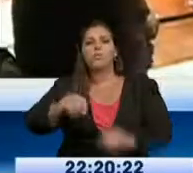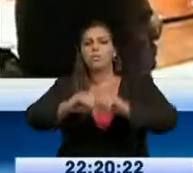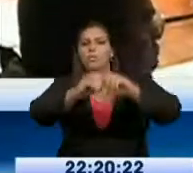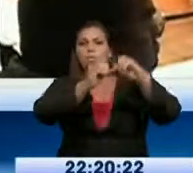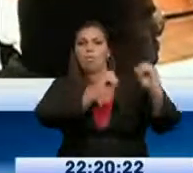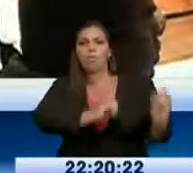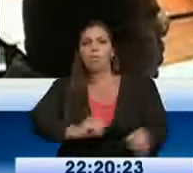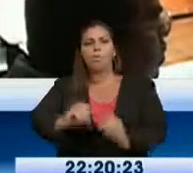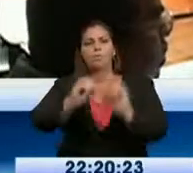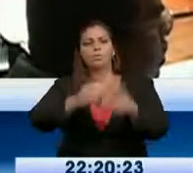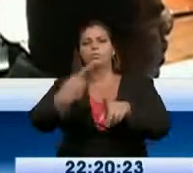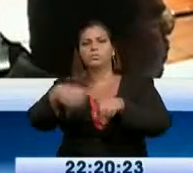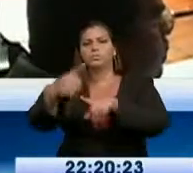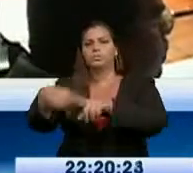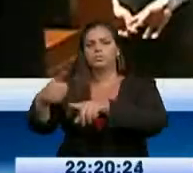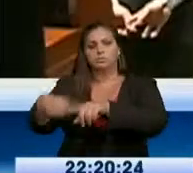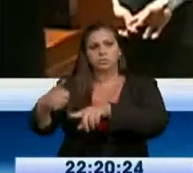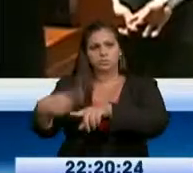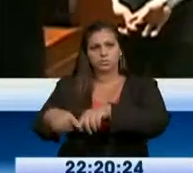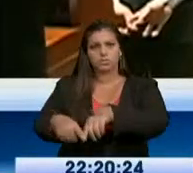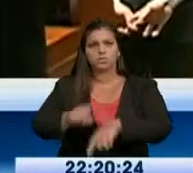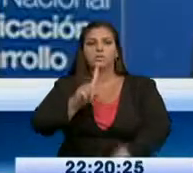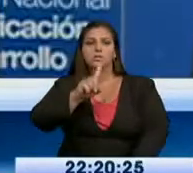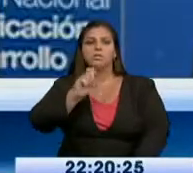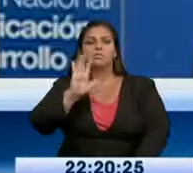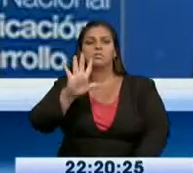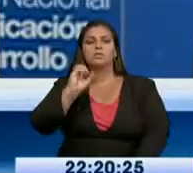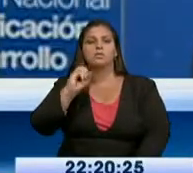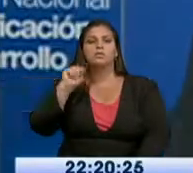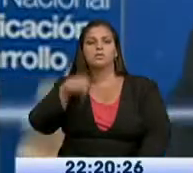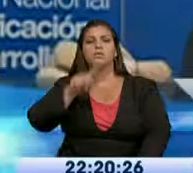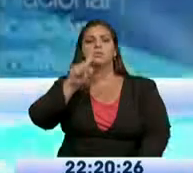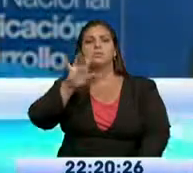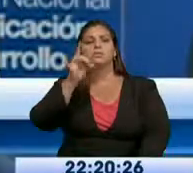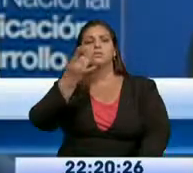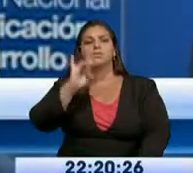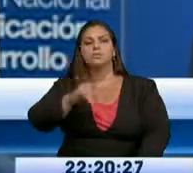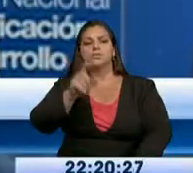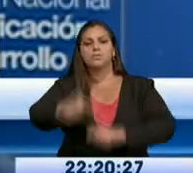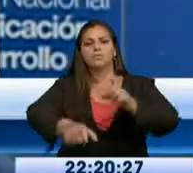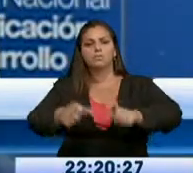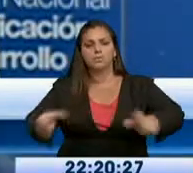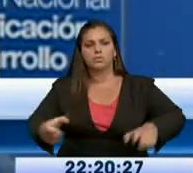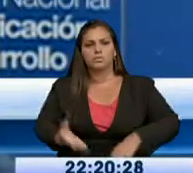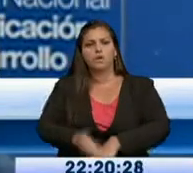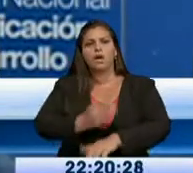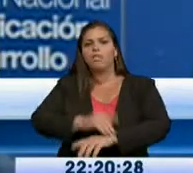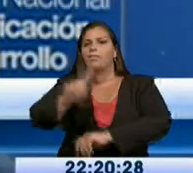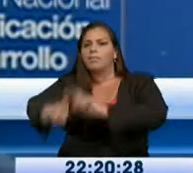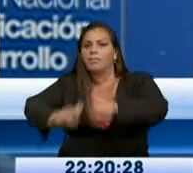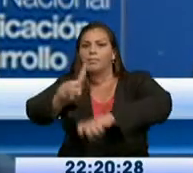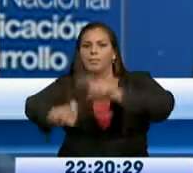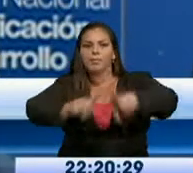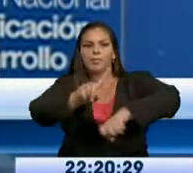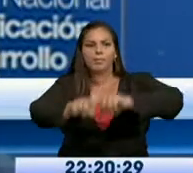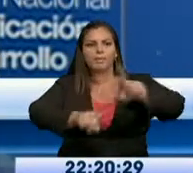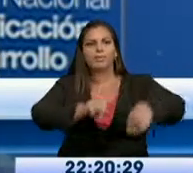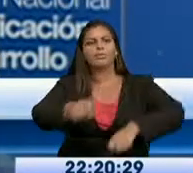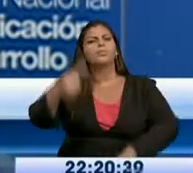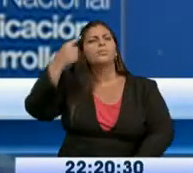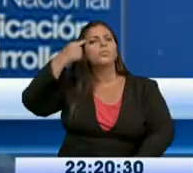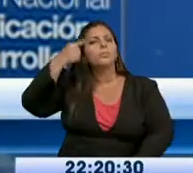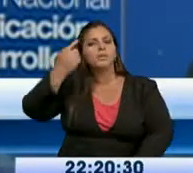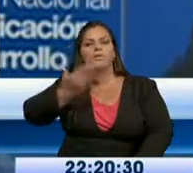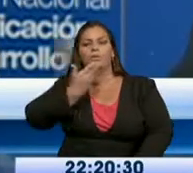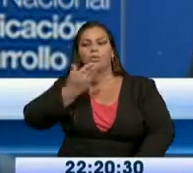y 150.168 ciudadanos. Tuvimos una encuesta donde el 80% de los ecuatorianos decía que cree que el diálogo es la